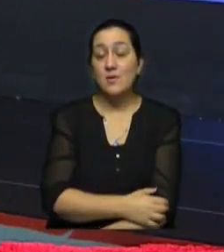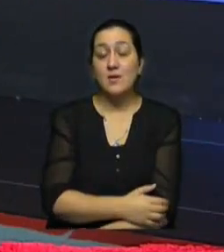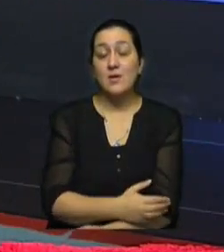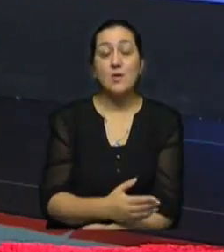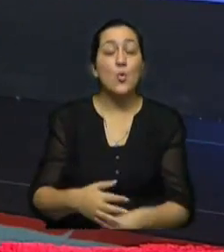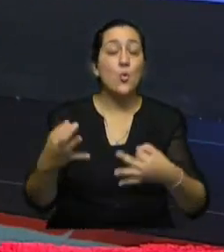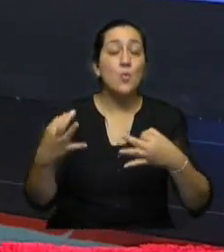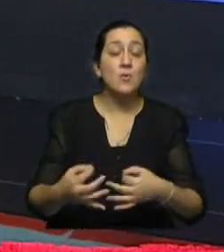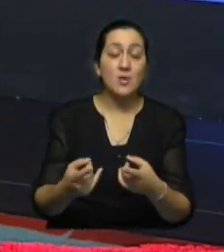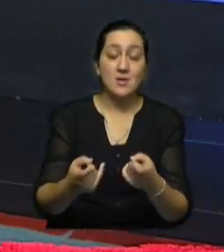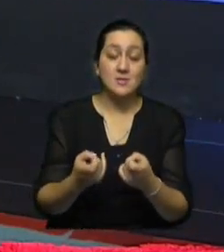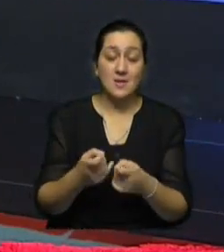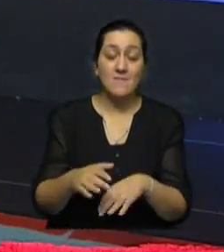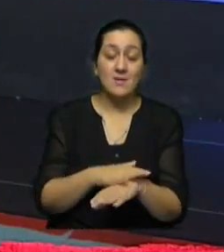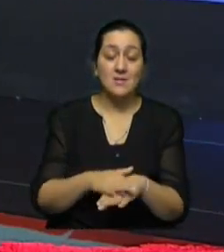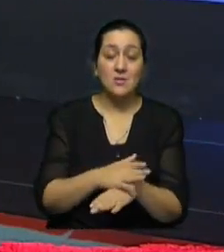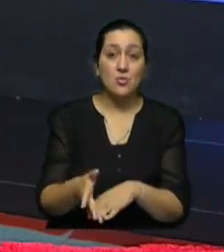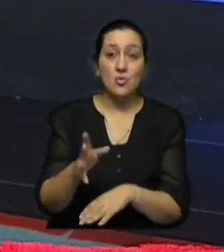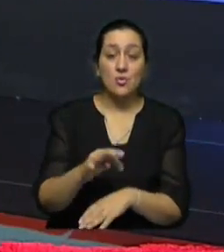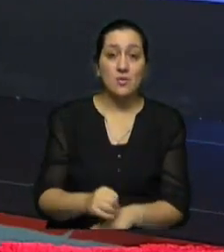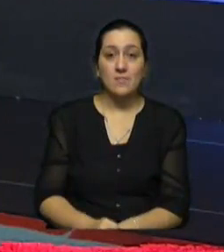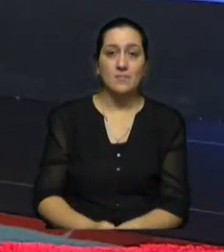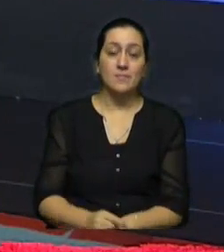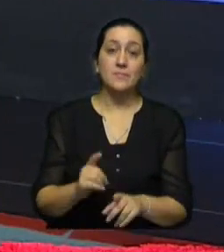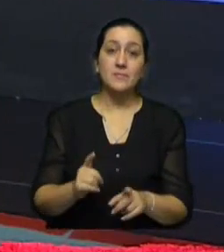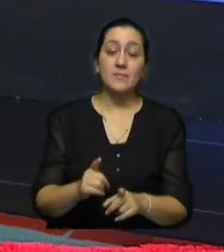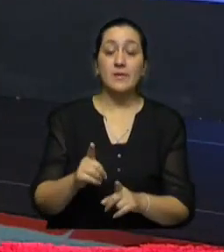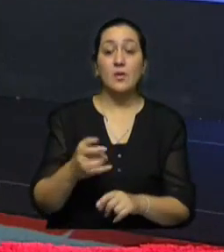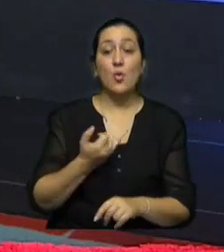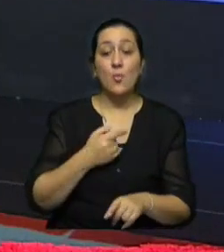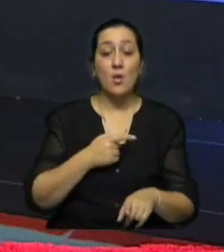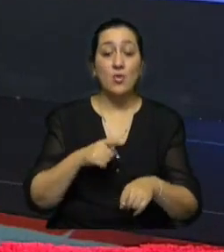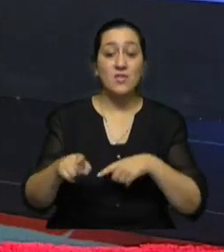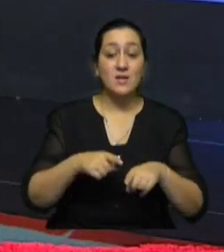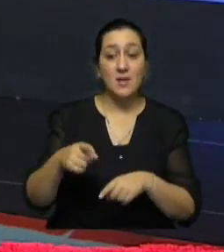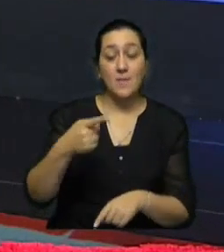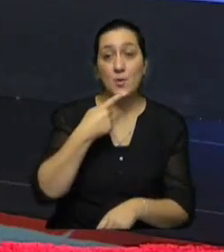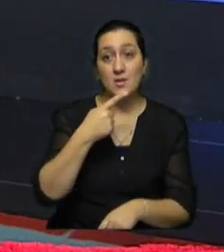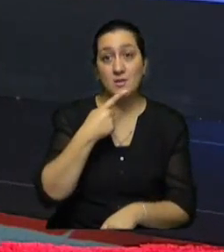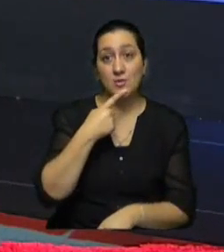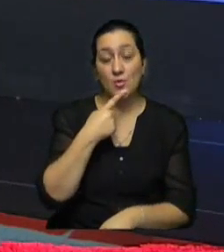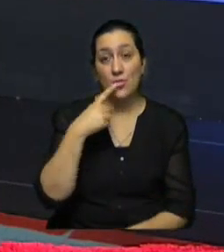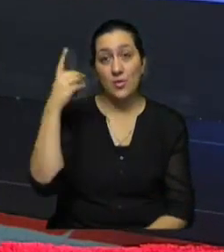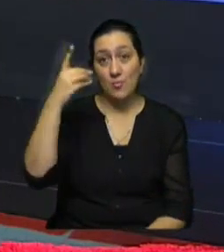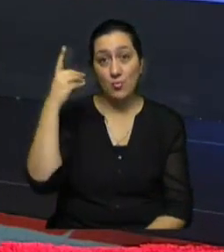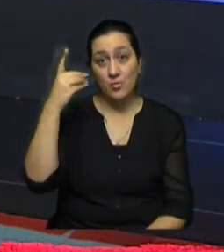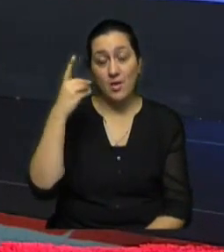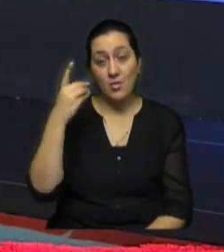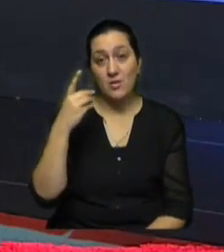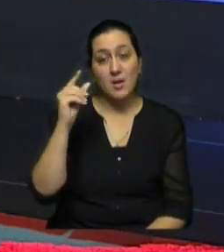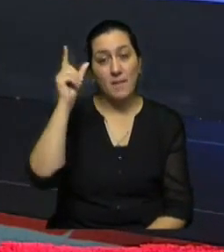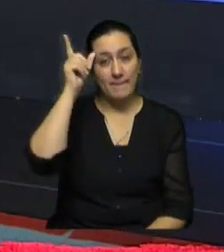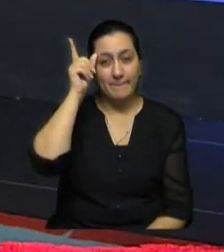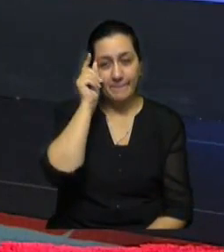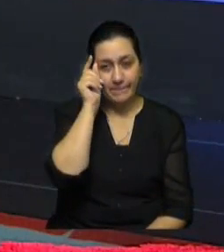con las necesidades básicas todos los días. Y también ser pobre es como algunos dirigentes políticos, senadores, diputados, que están gobernándonos con tan poca cabecita